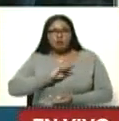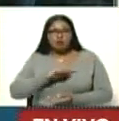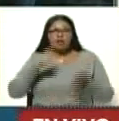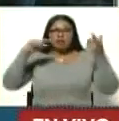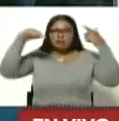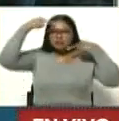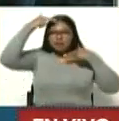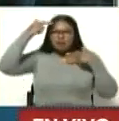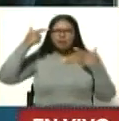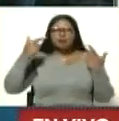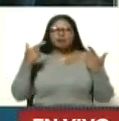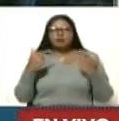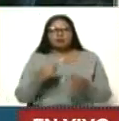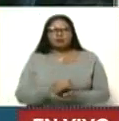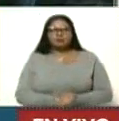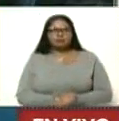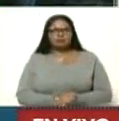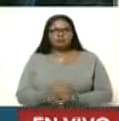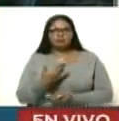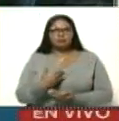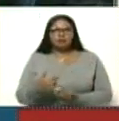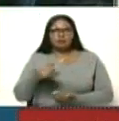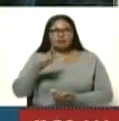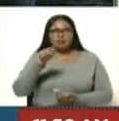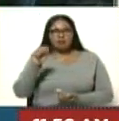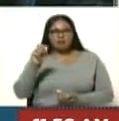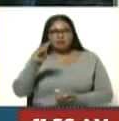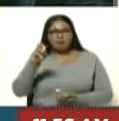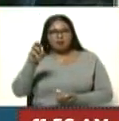Chávez, Tabaré estaba allí,